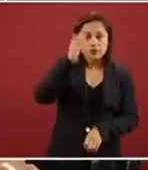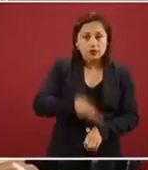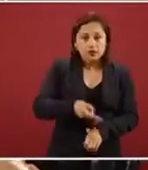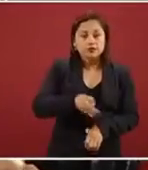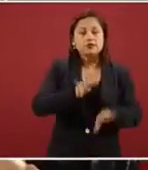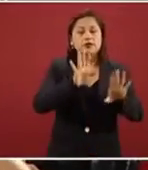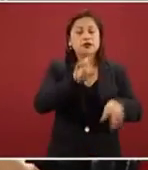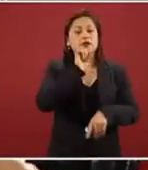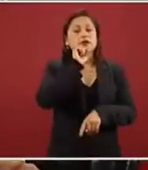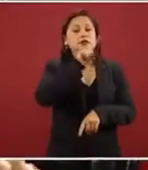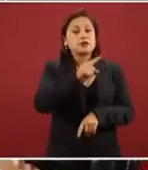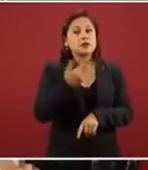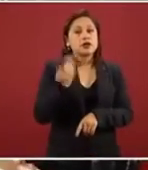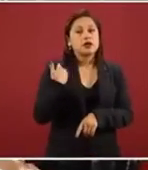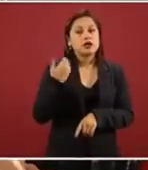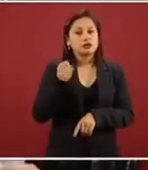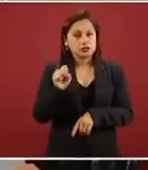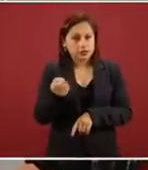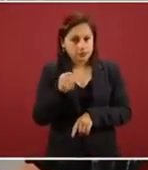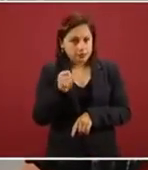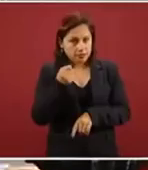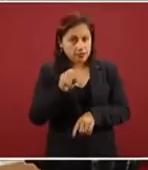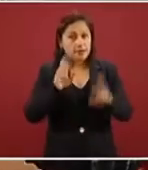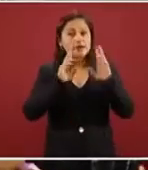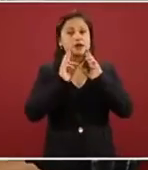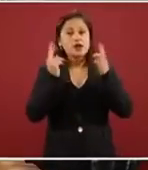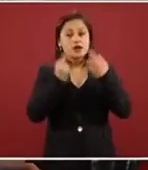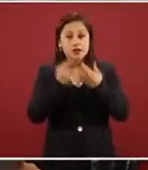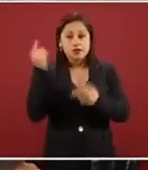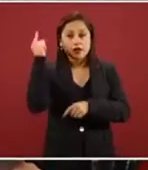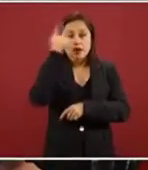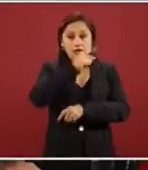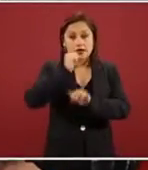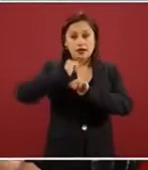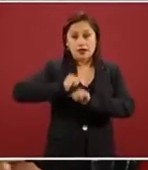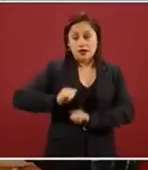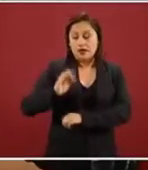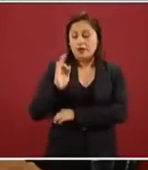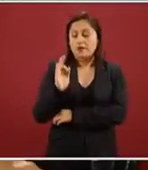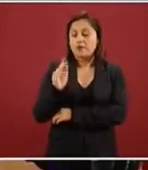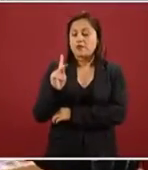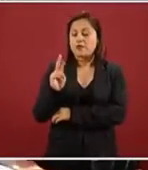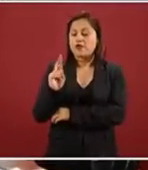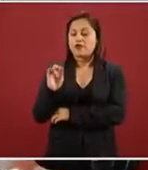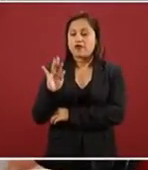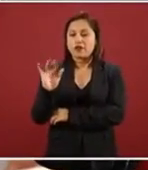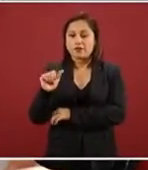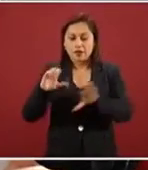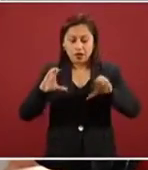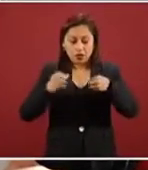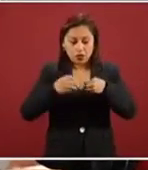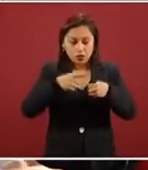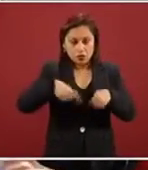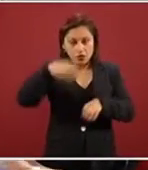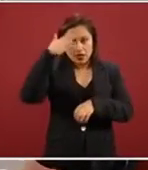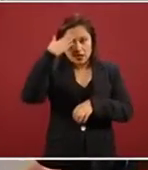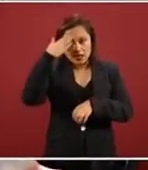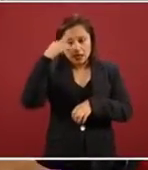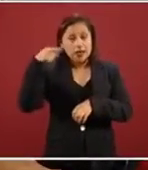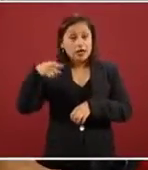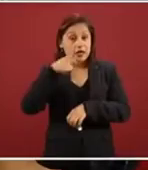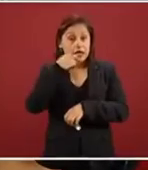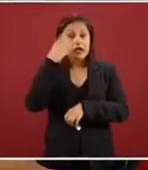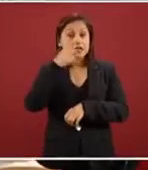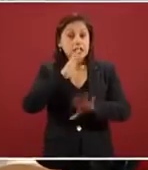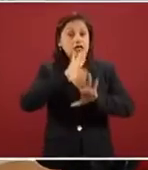agosto pasado, en septiembre, cuando tuvieron una reunión funcionarios de Profepa con las comunidades, les informaron que ya habían hecho inspecciones